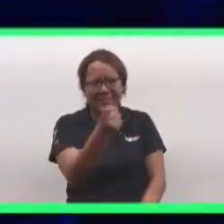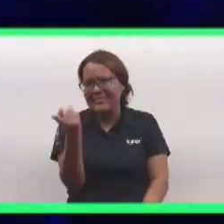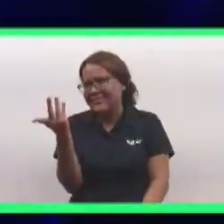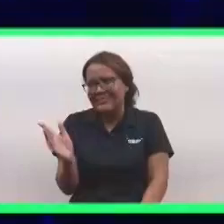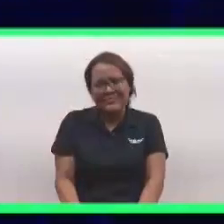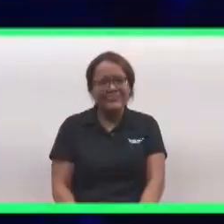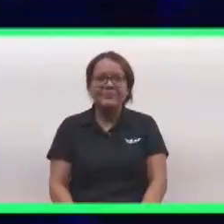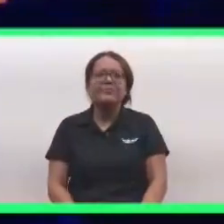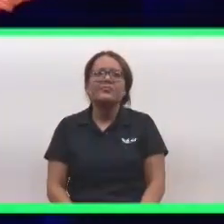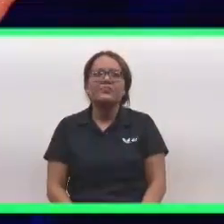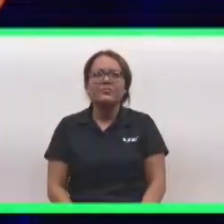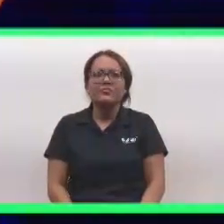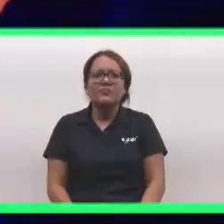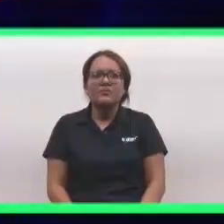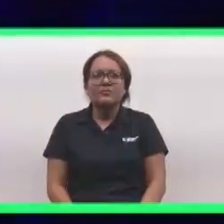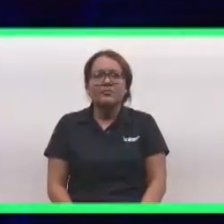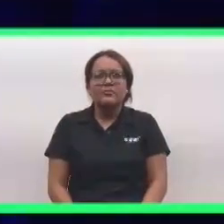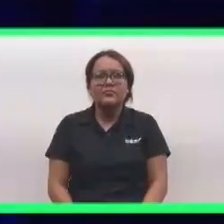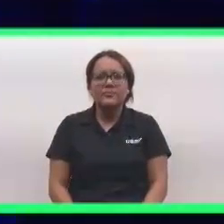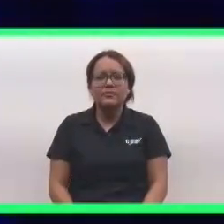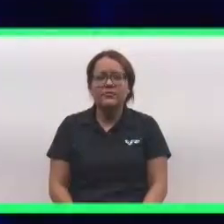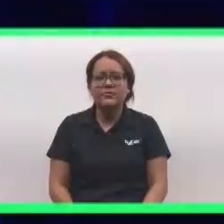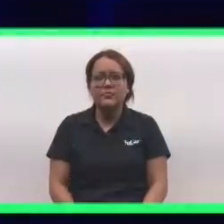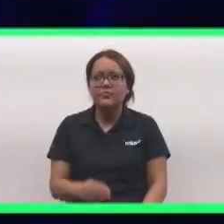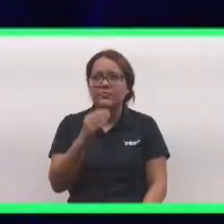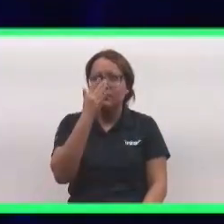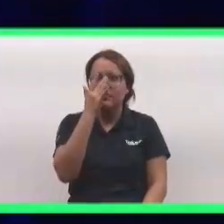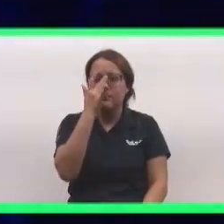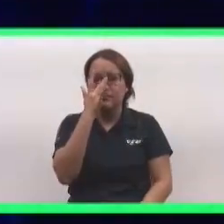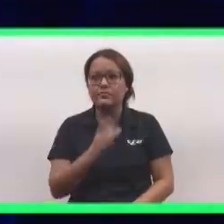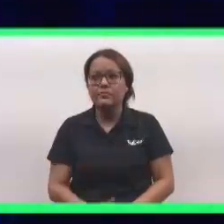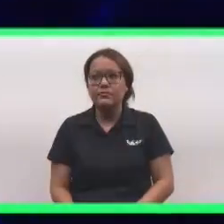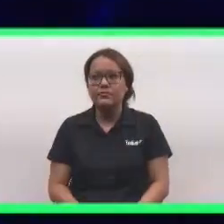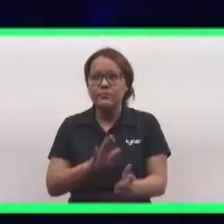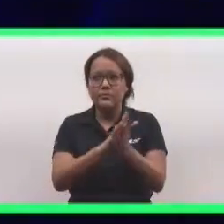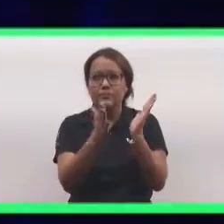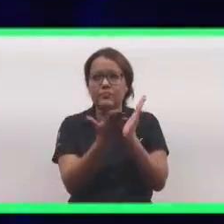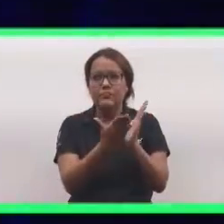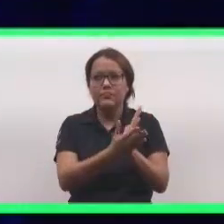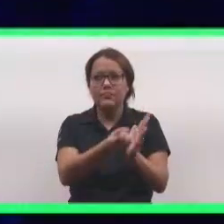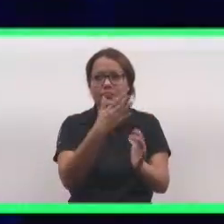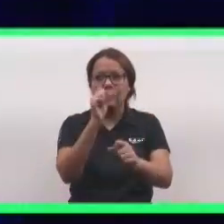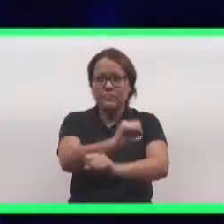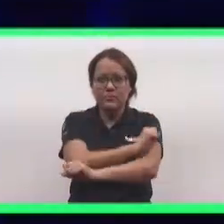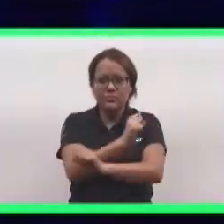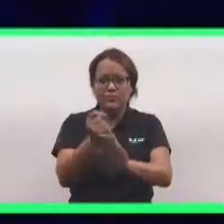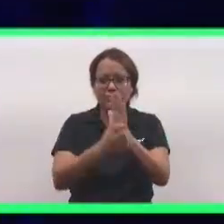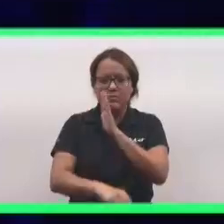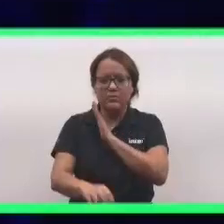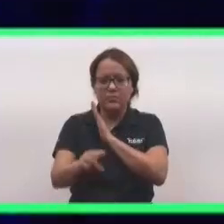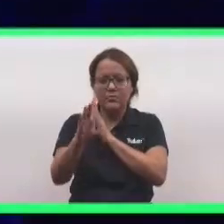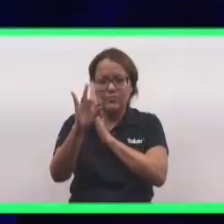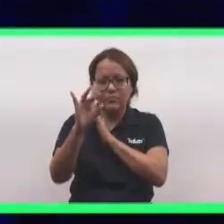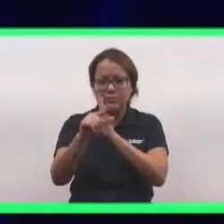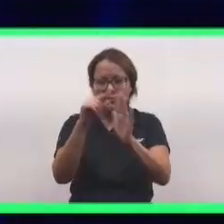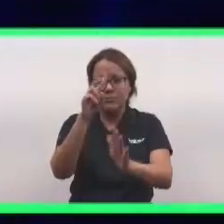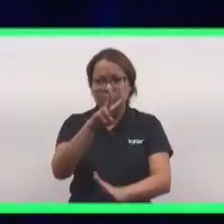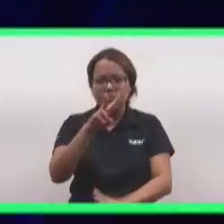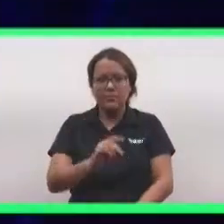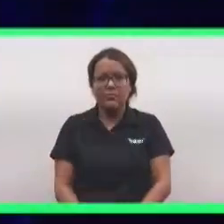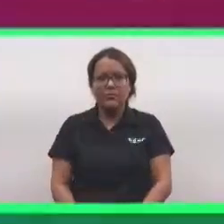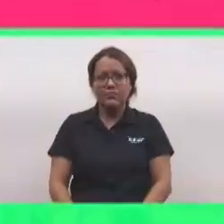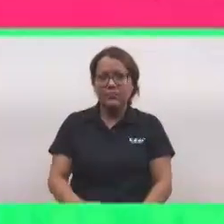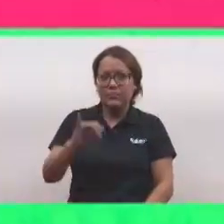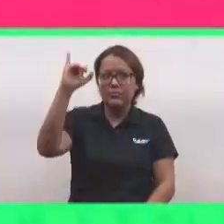siempre hablar con alguien es porque quiere hacer las cosas mal. Dice la palabra del Señor en Salmos 18:2: